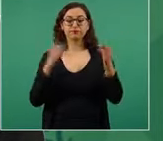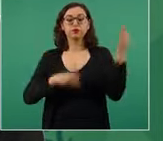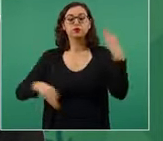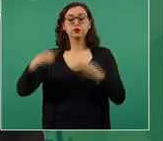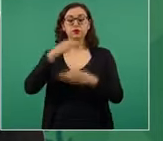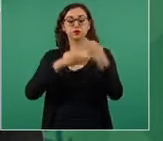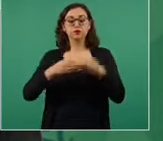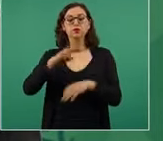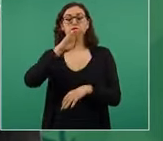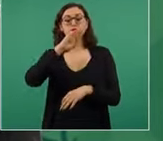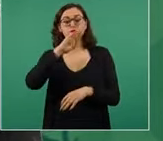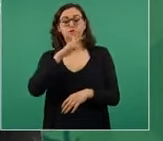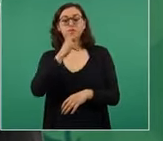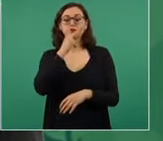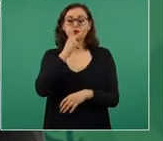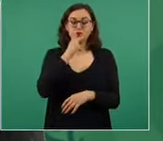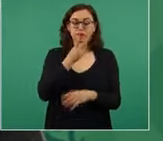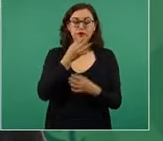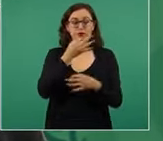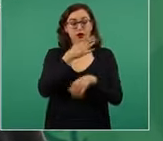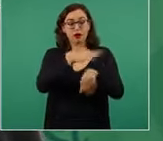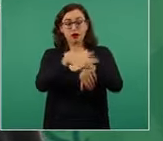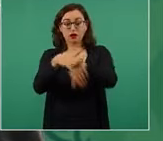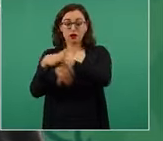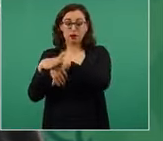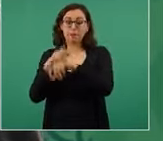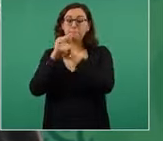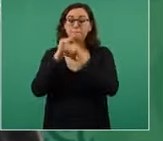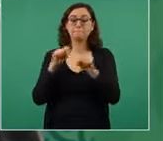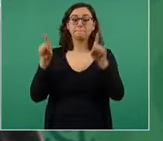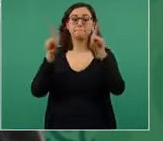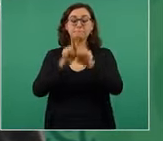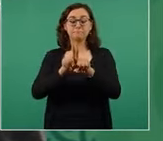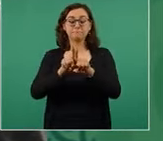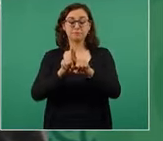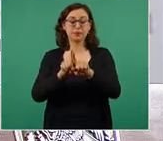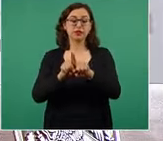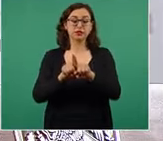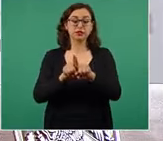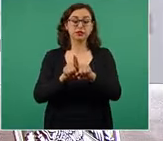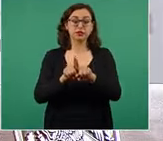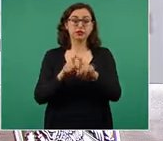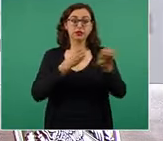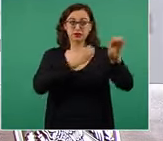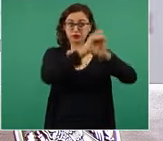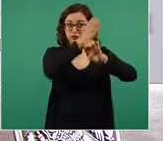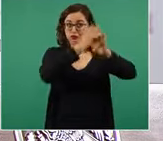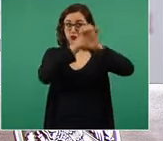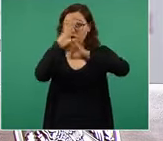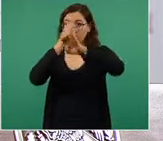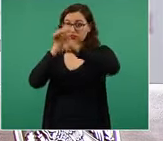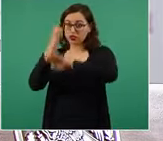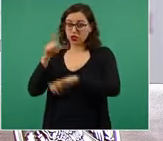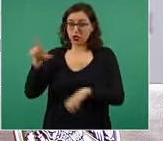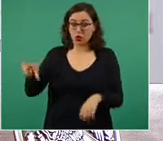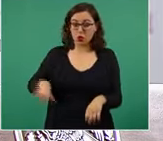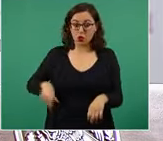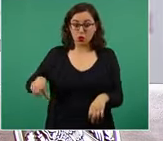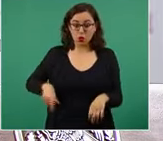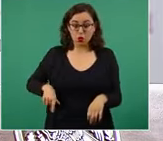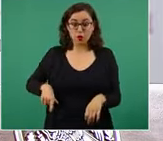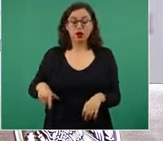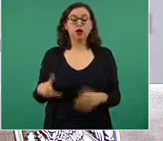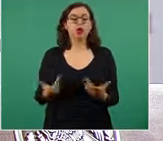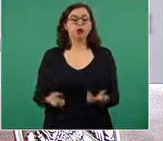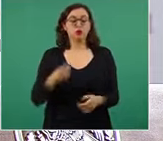madres, padres de familia, pedir a los gobiernos de los estados, gobiernos